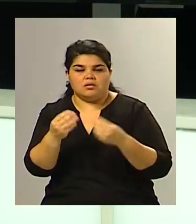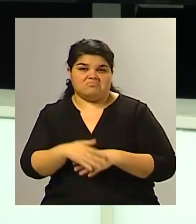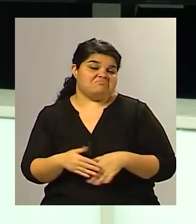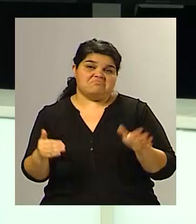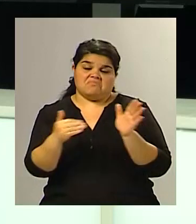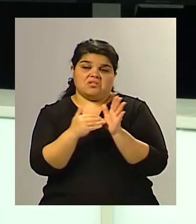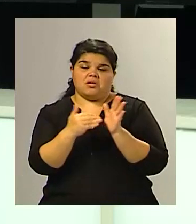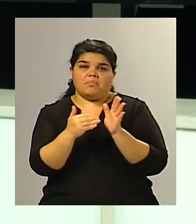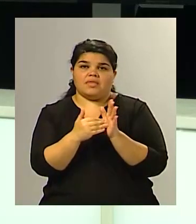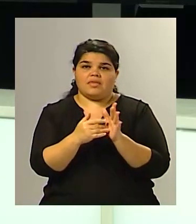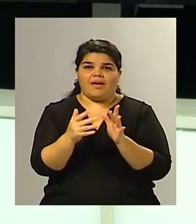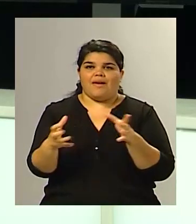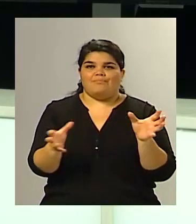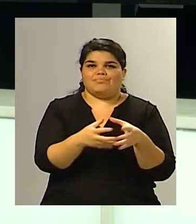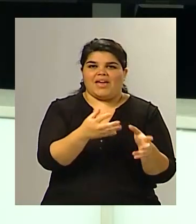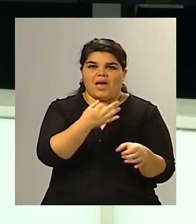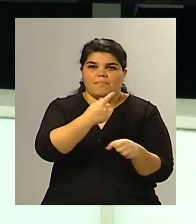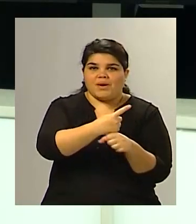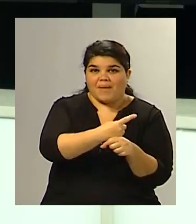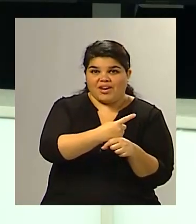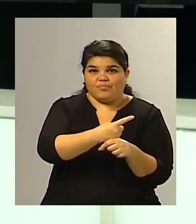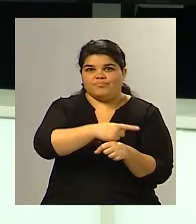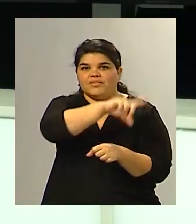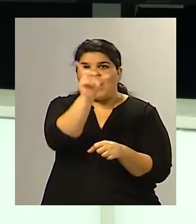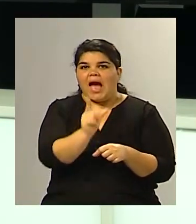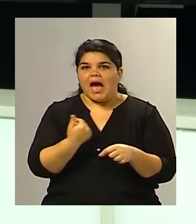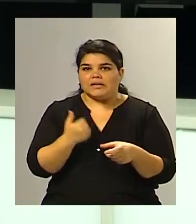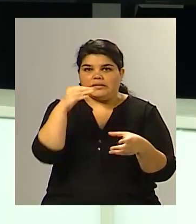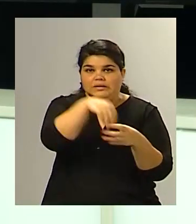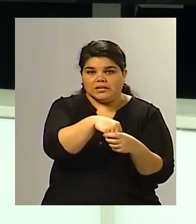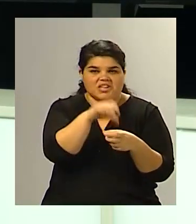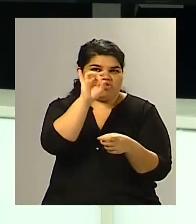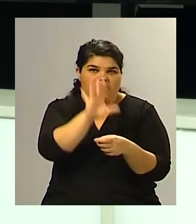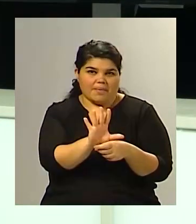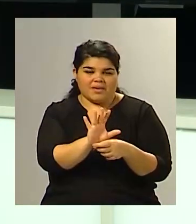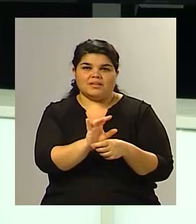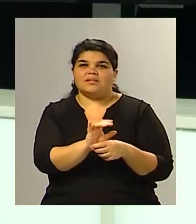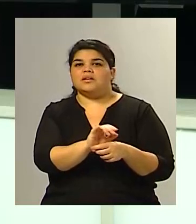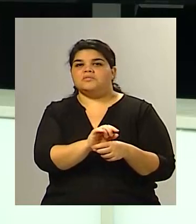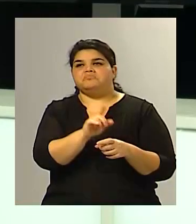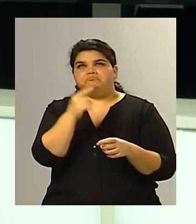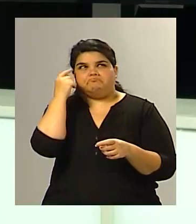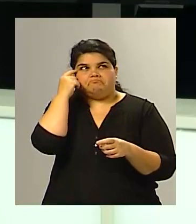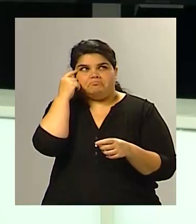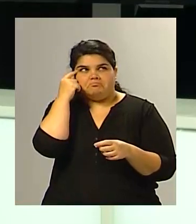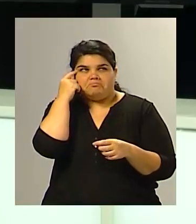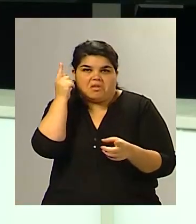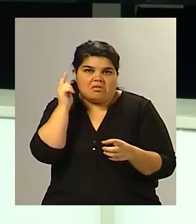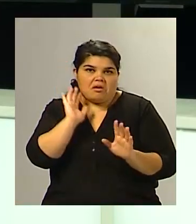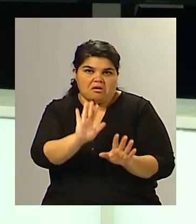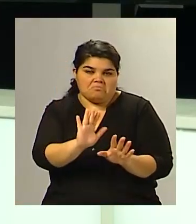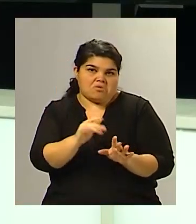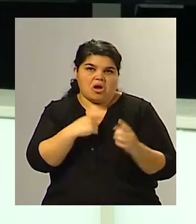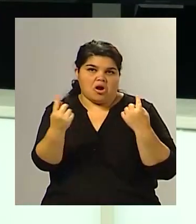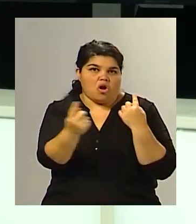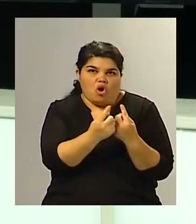nivel, ¿no? Si es primario, los destinos son nacionales y tal vez el viaje más corto, se me ocurre pensar a mí, y en el caso de los